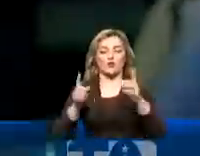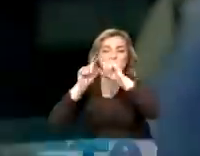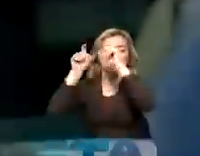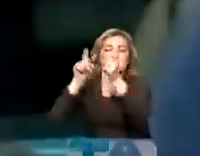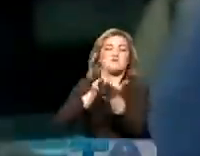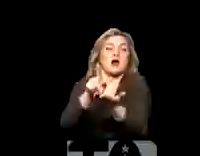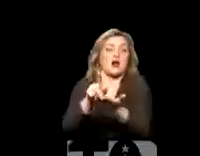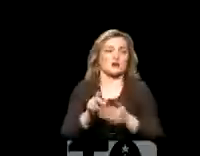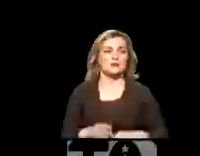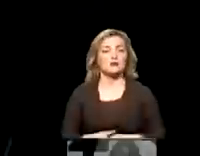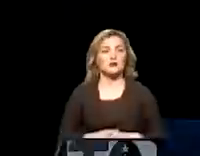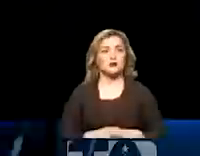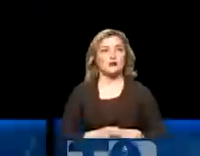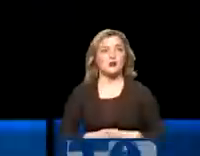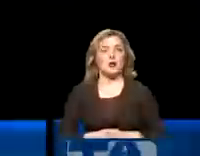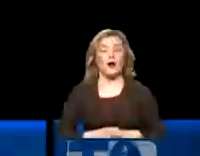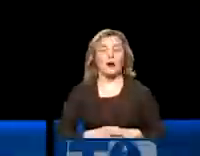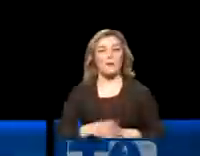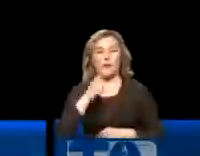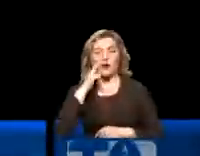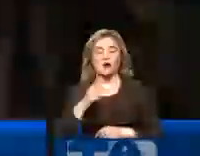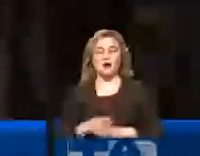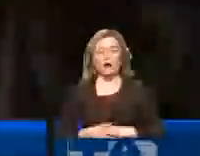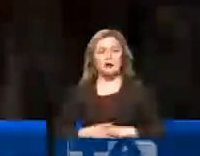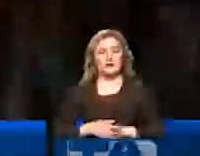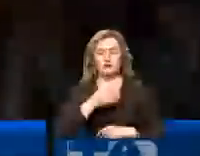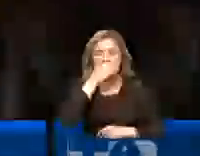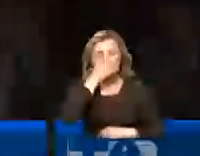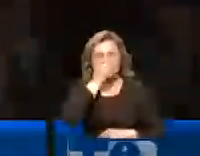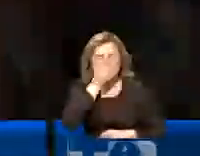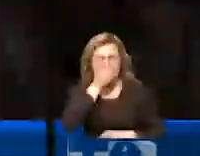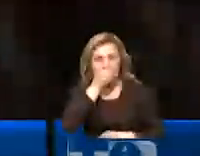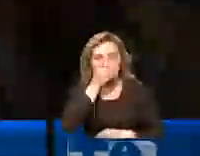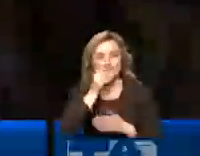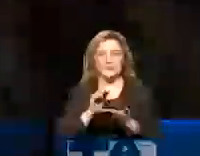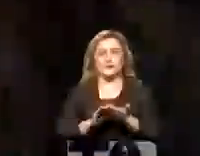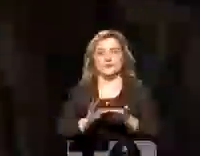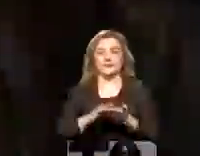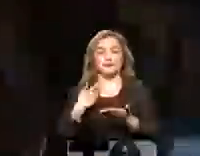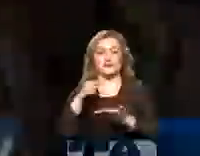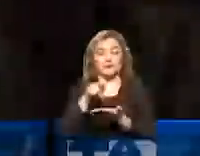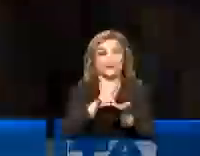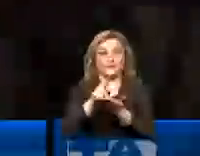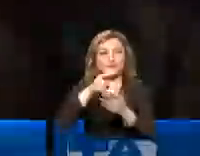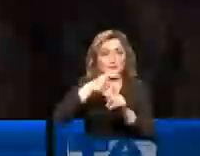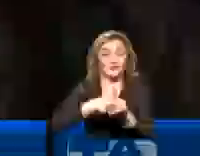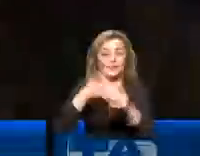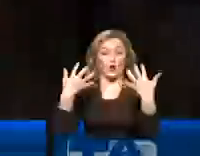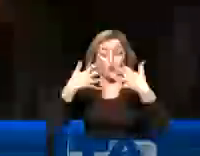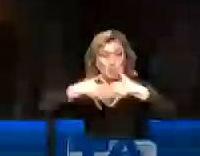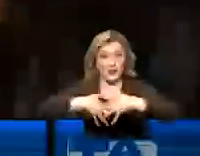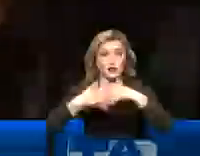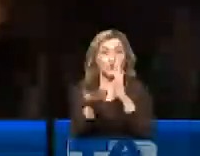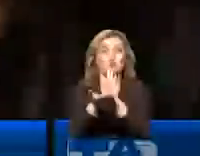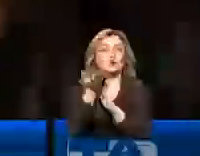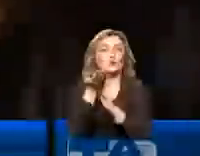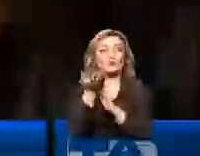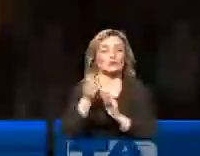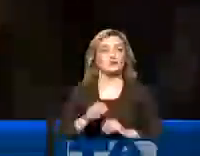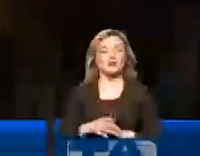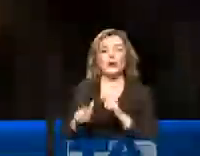también las pensiones alimenticias sufren un incremento. Se llama indexación anual automática.